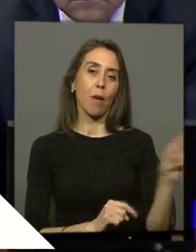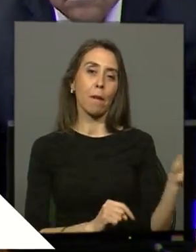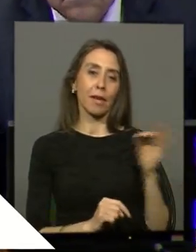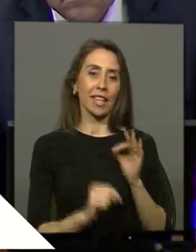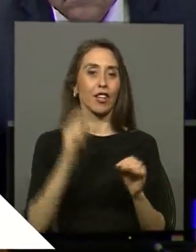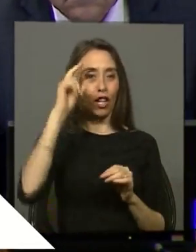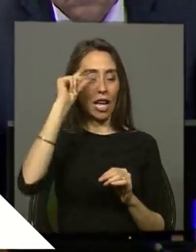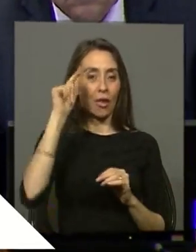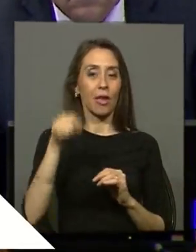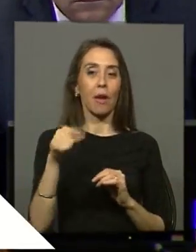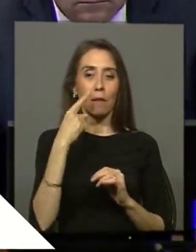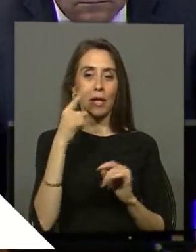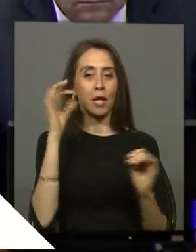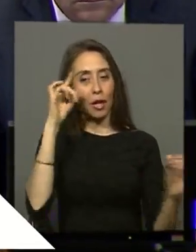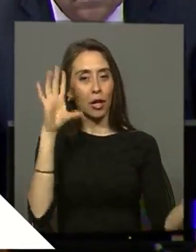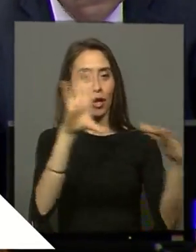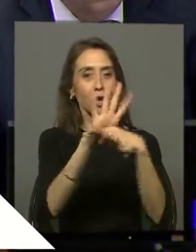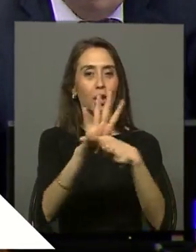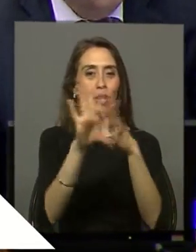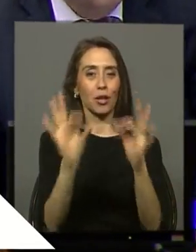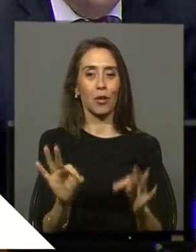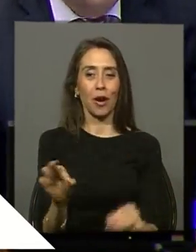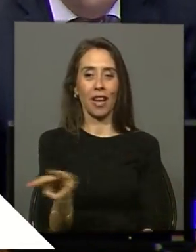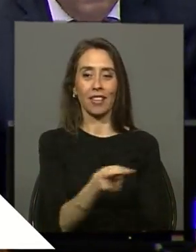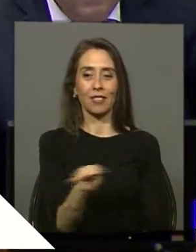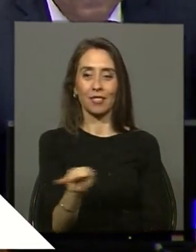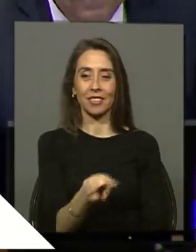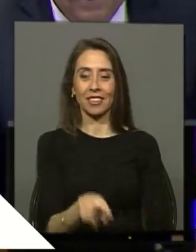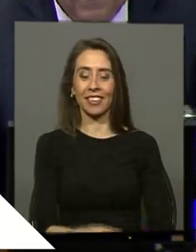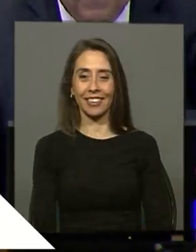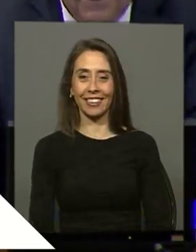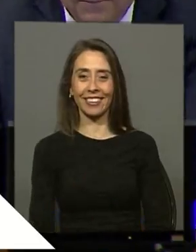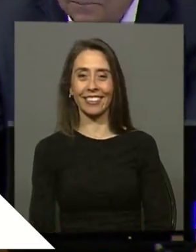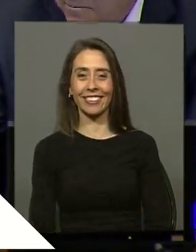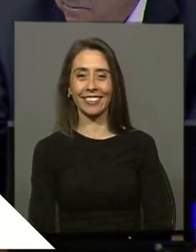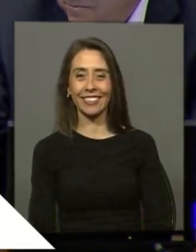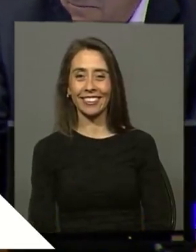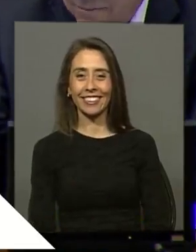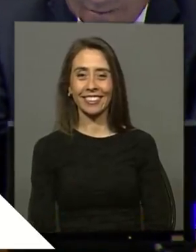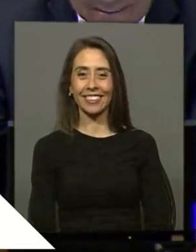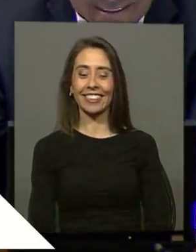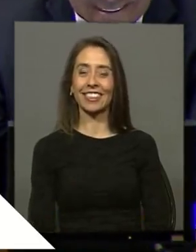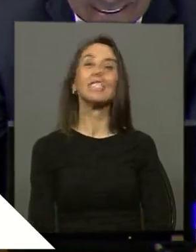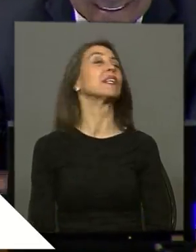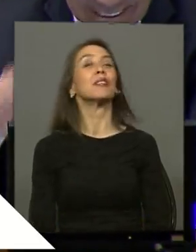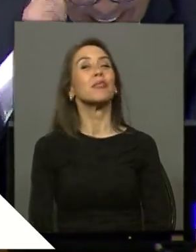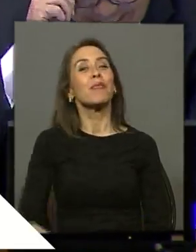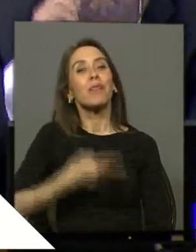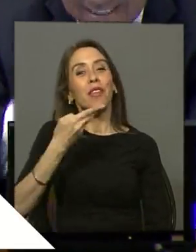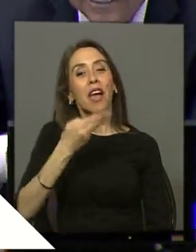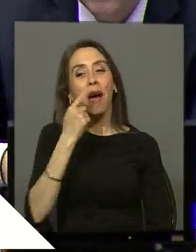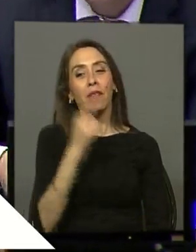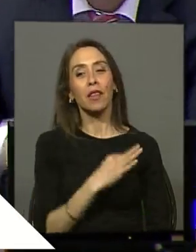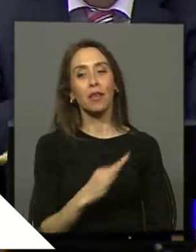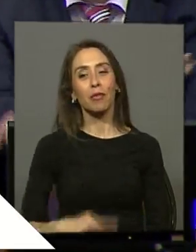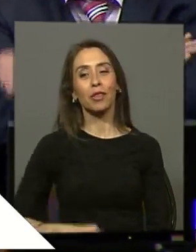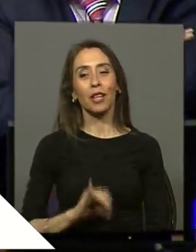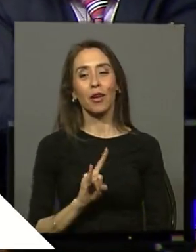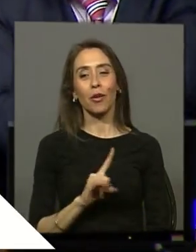esta idea de remitir mire como le ofrezco la palabra al diputado señor Ulloa